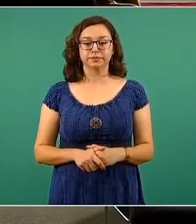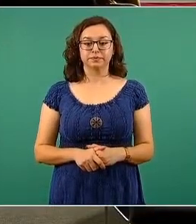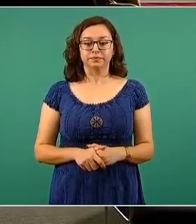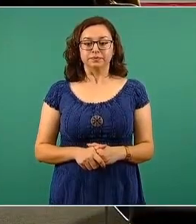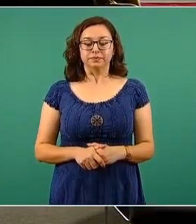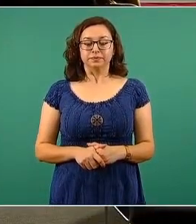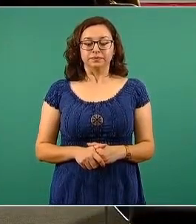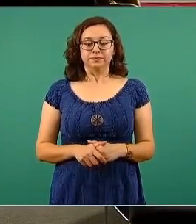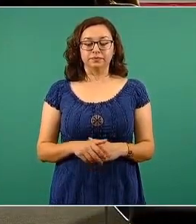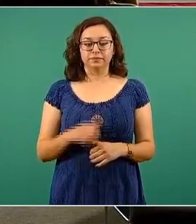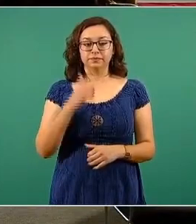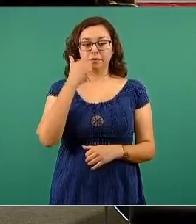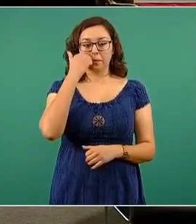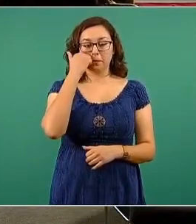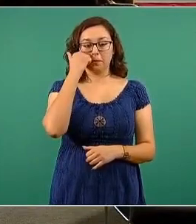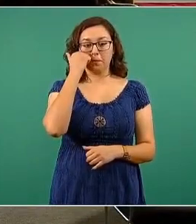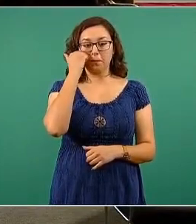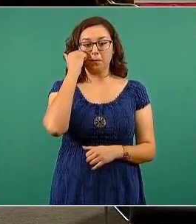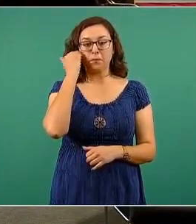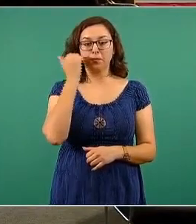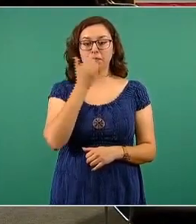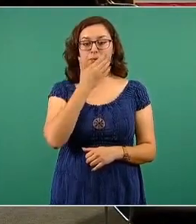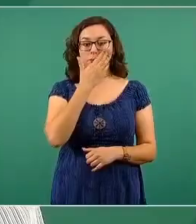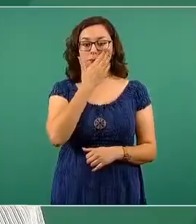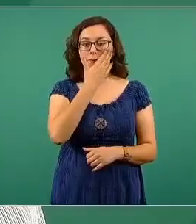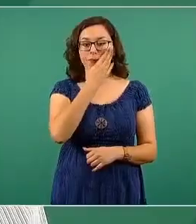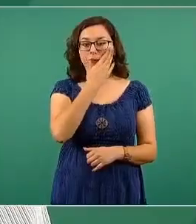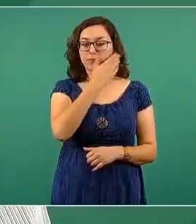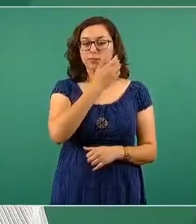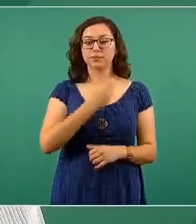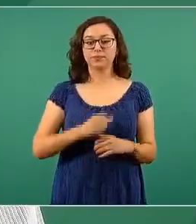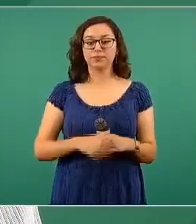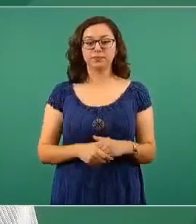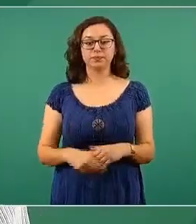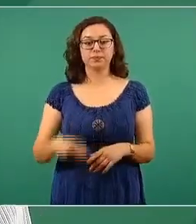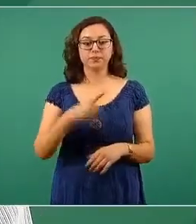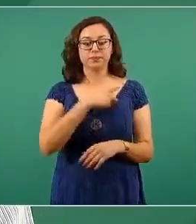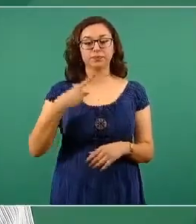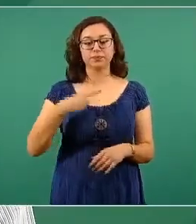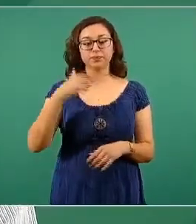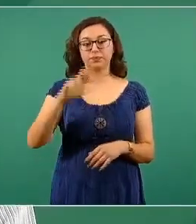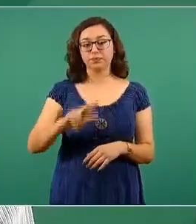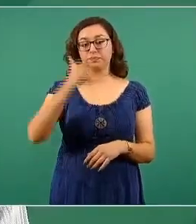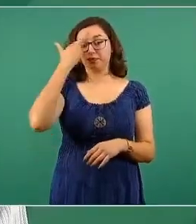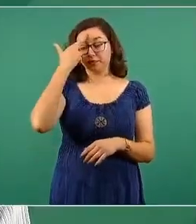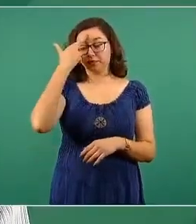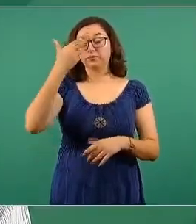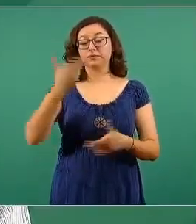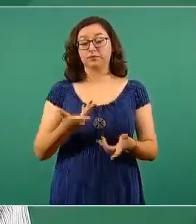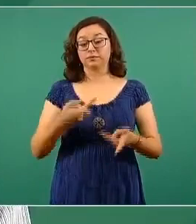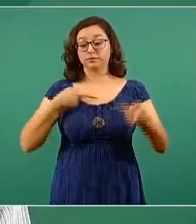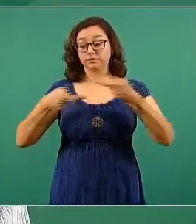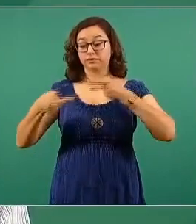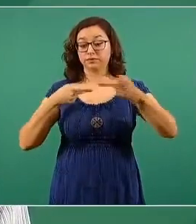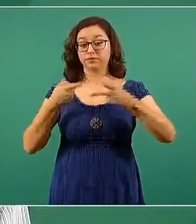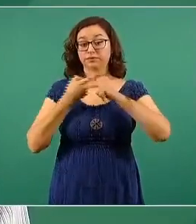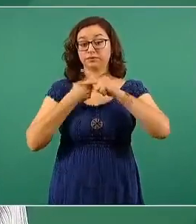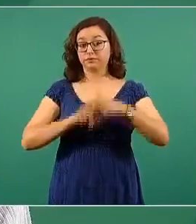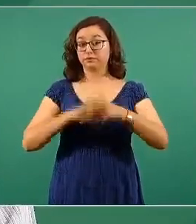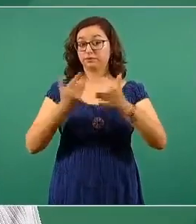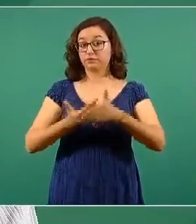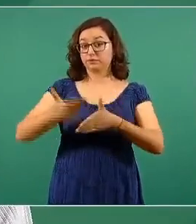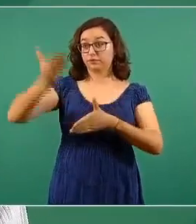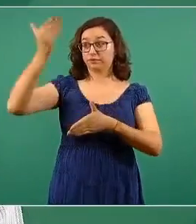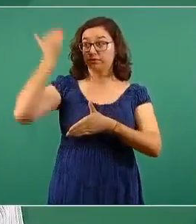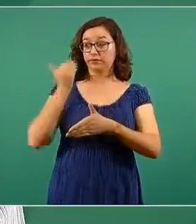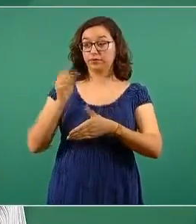Recordemos que el tema del regreso a clases se trabajó con la Secretaría de Educación Pública de hace un tiempo y se trabajó porque se trató de definir